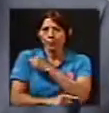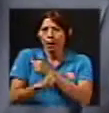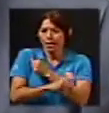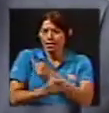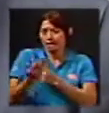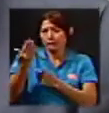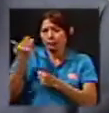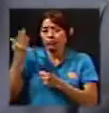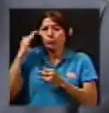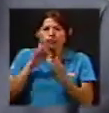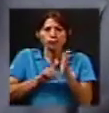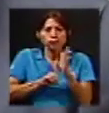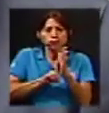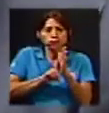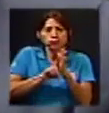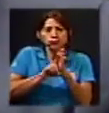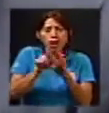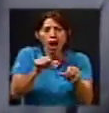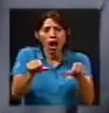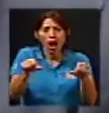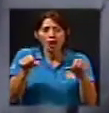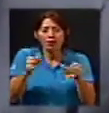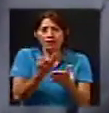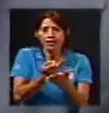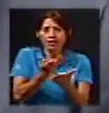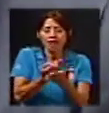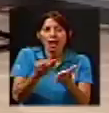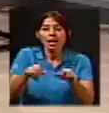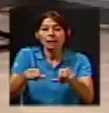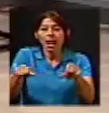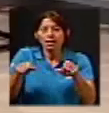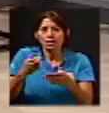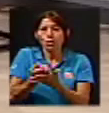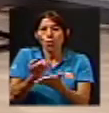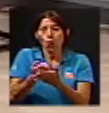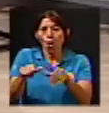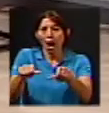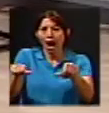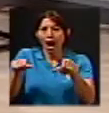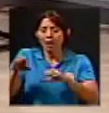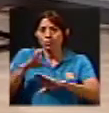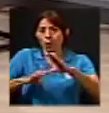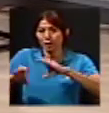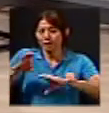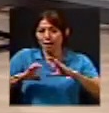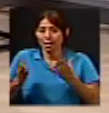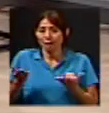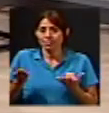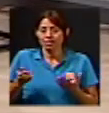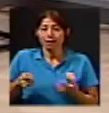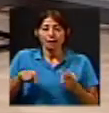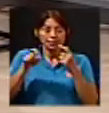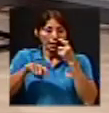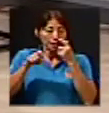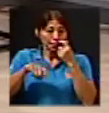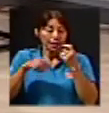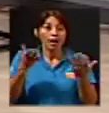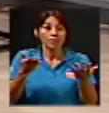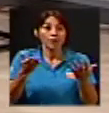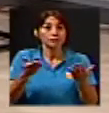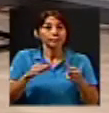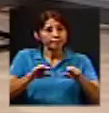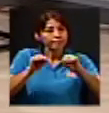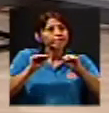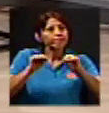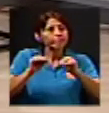las áreas financieras y económicas y comerciales, y había una gran necesidad de preparar recurso humano para